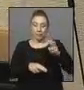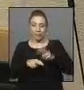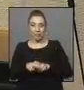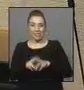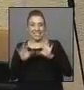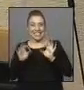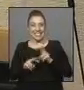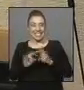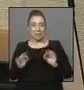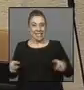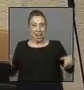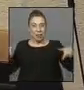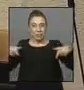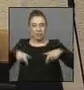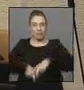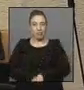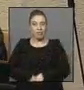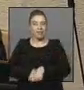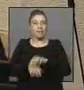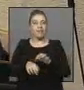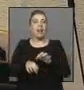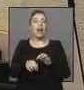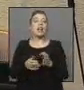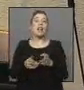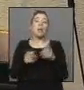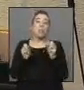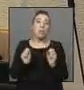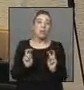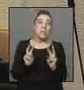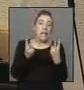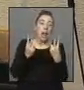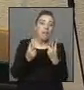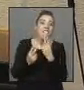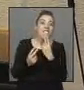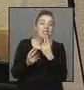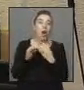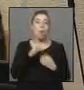un vehículo es la diferencia entre la vida y la muerte.